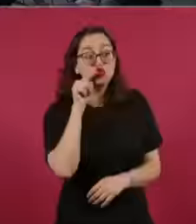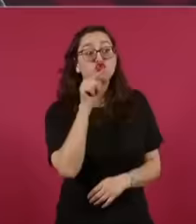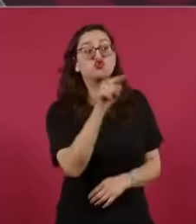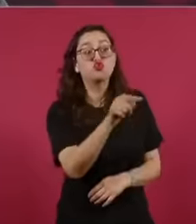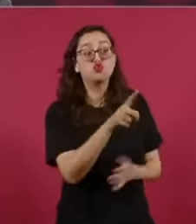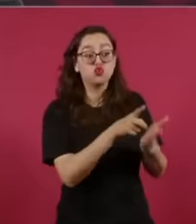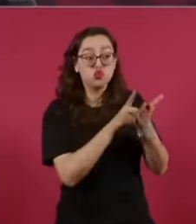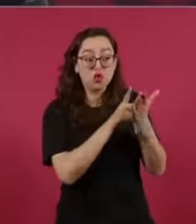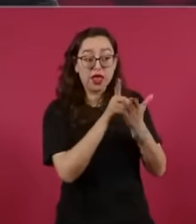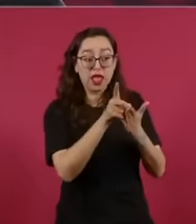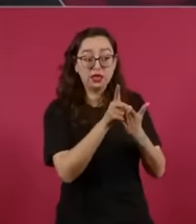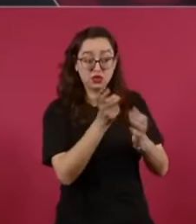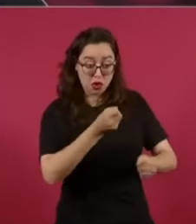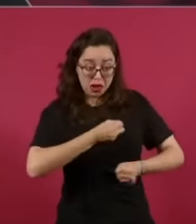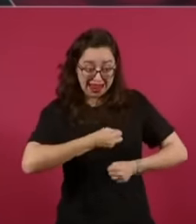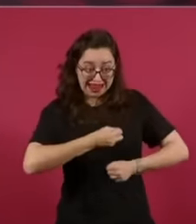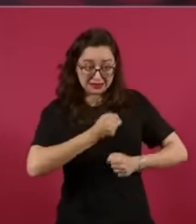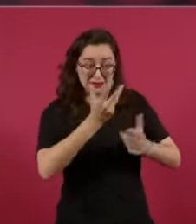hasta la muerte